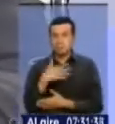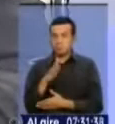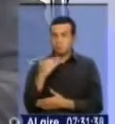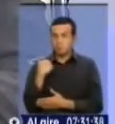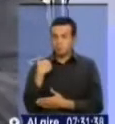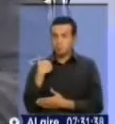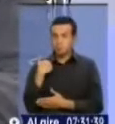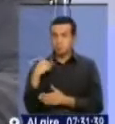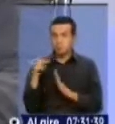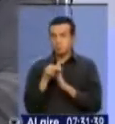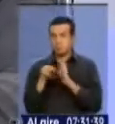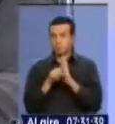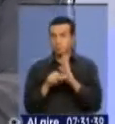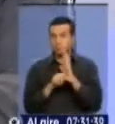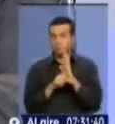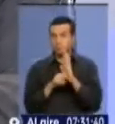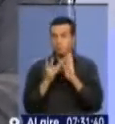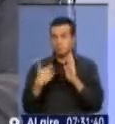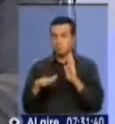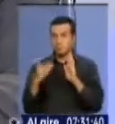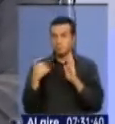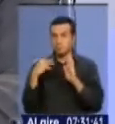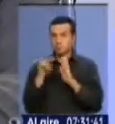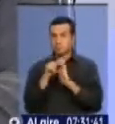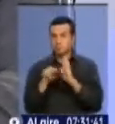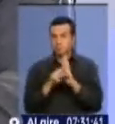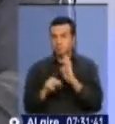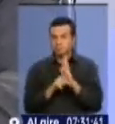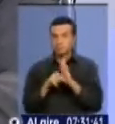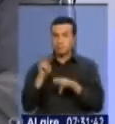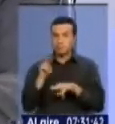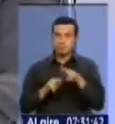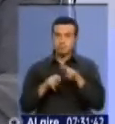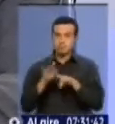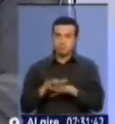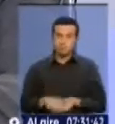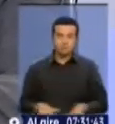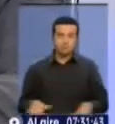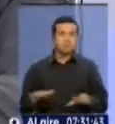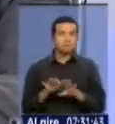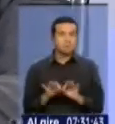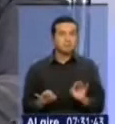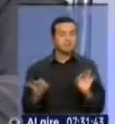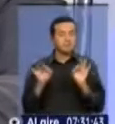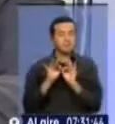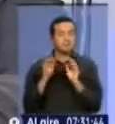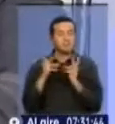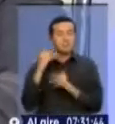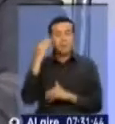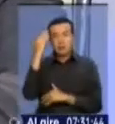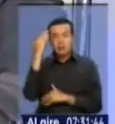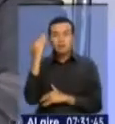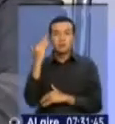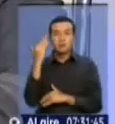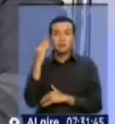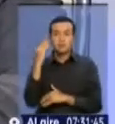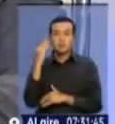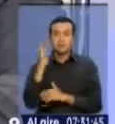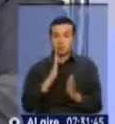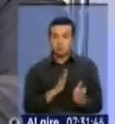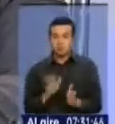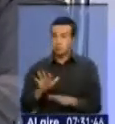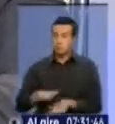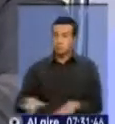que regula este tipo de construcciones o las construcciones generales y es importante que los alcaldes como ordenadores del territorio